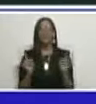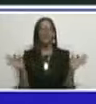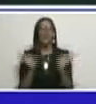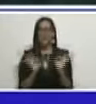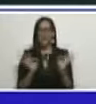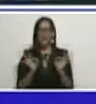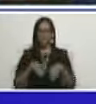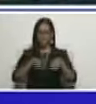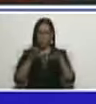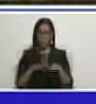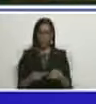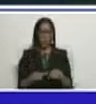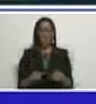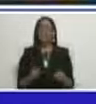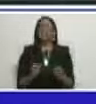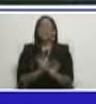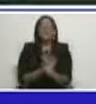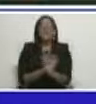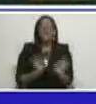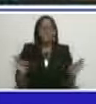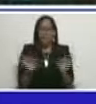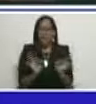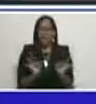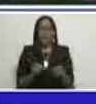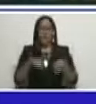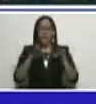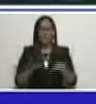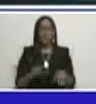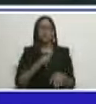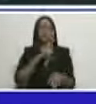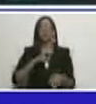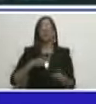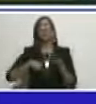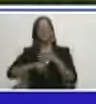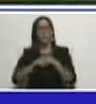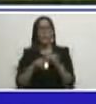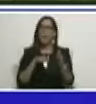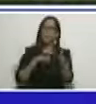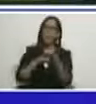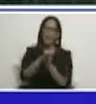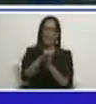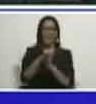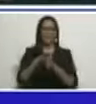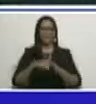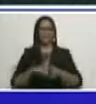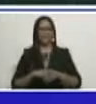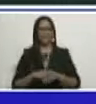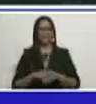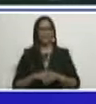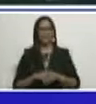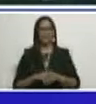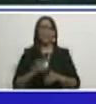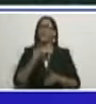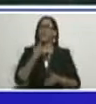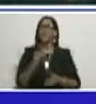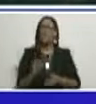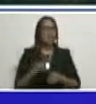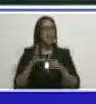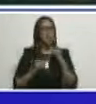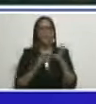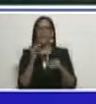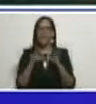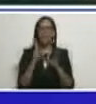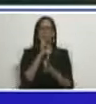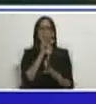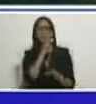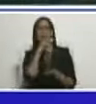detuvo, ni nadie ni nada nos va a detener. Nosotros lo que vamos es para adelante. Digan los que digan los